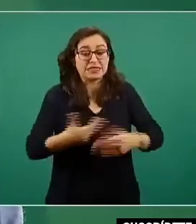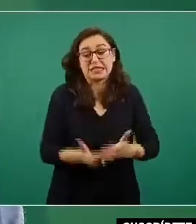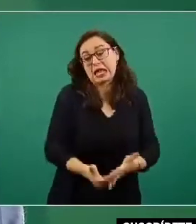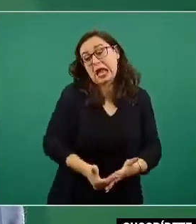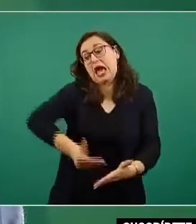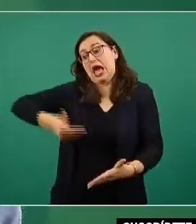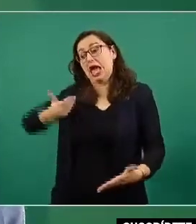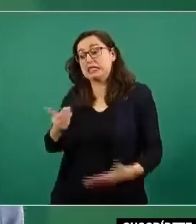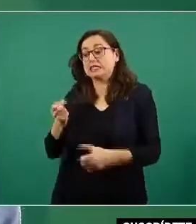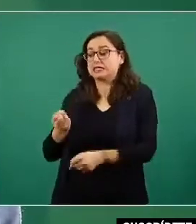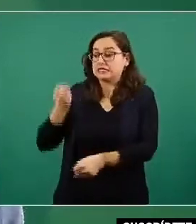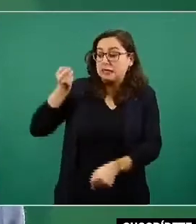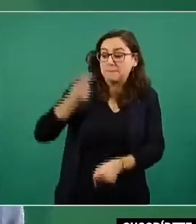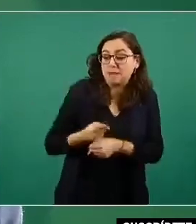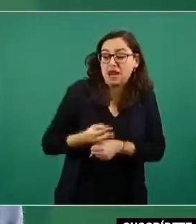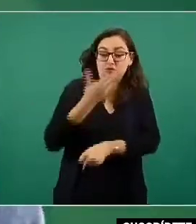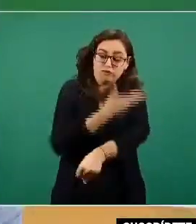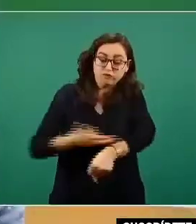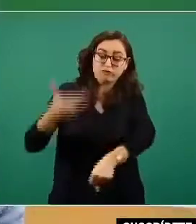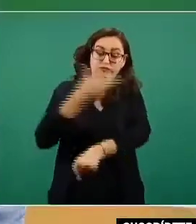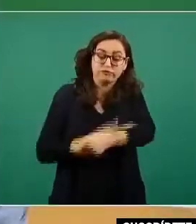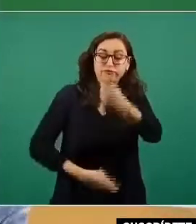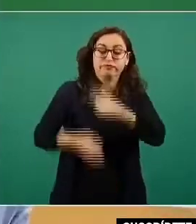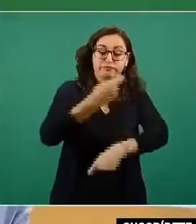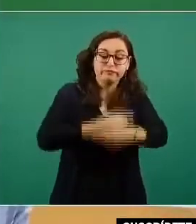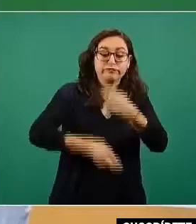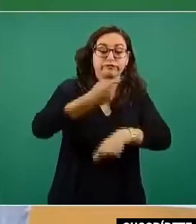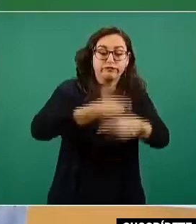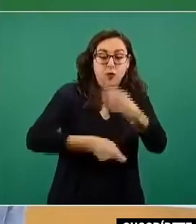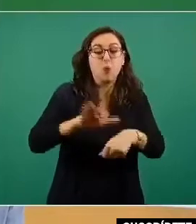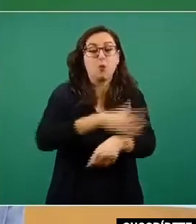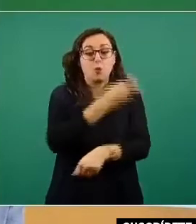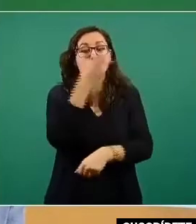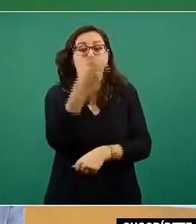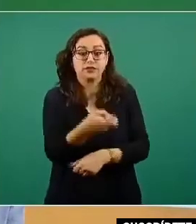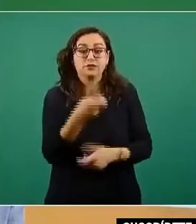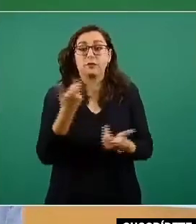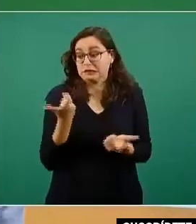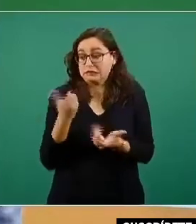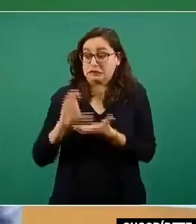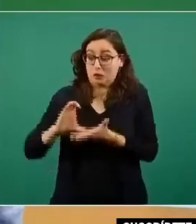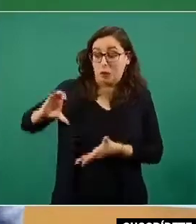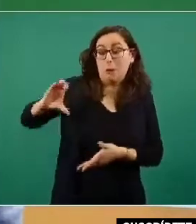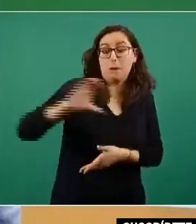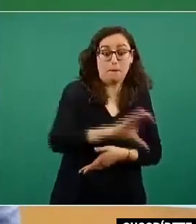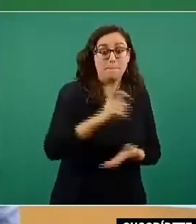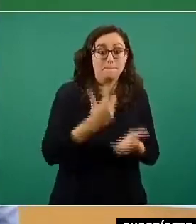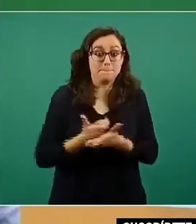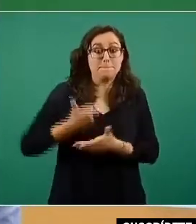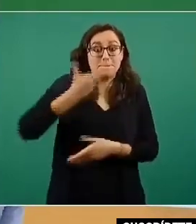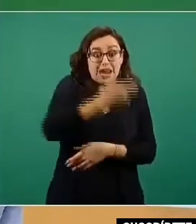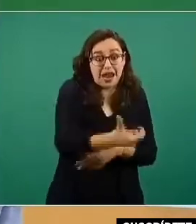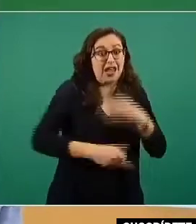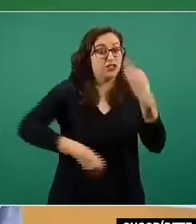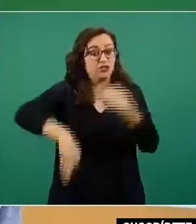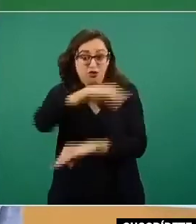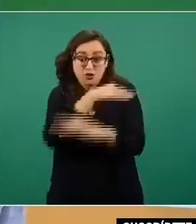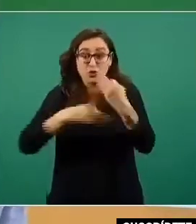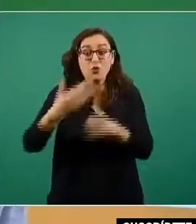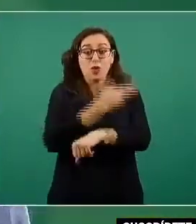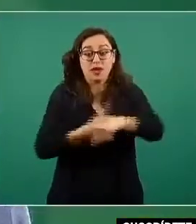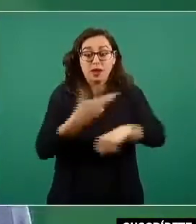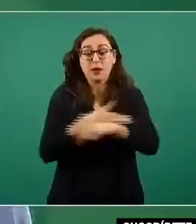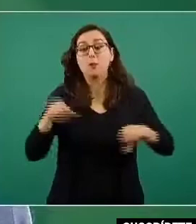oportunidad, y eso depende mucho de la capacidad del propio país, incluyendo su servicio exterior. Y aquí agradecemos